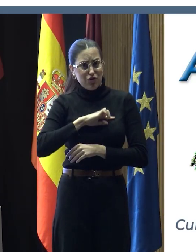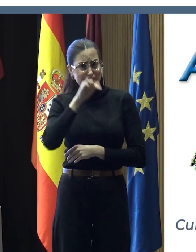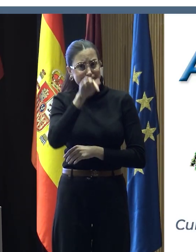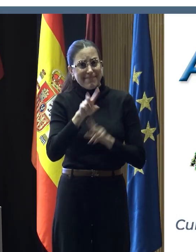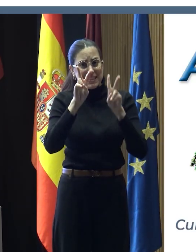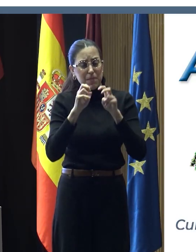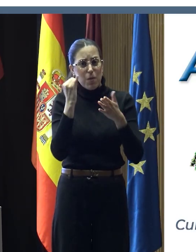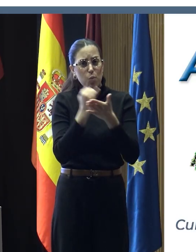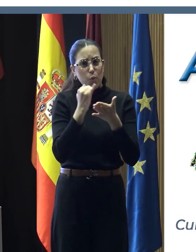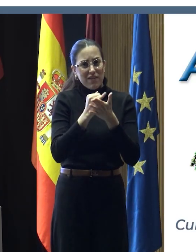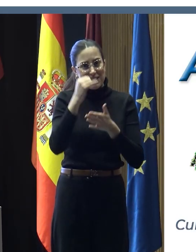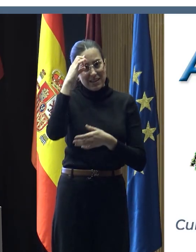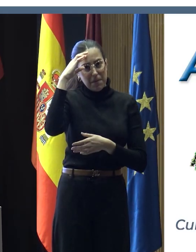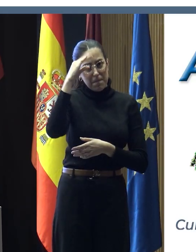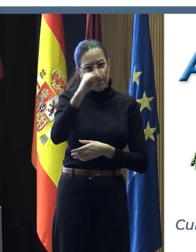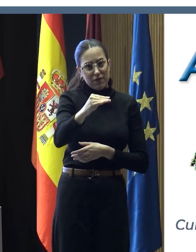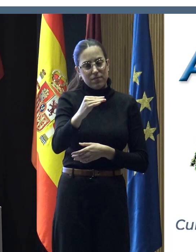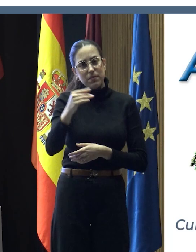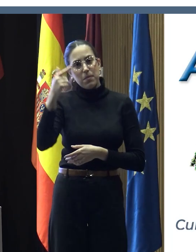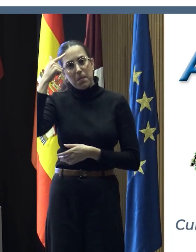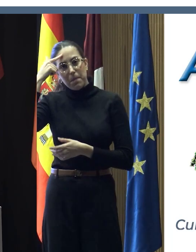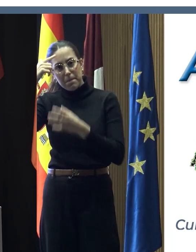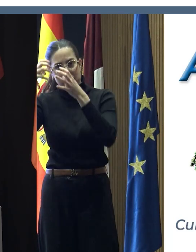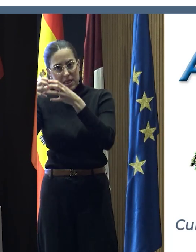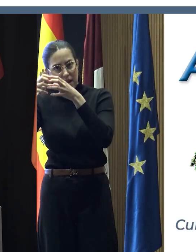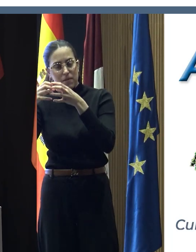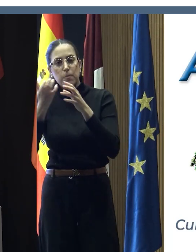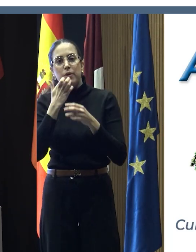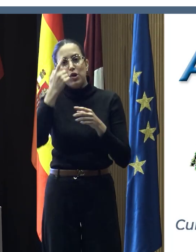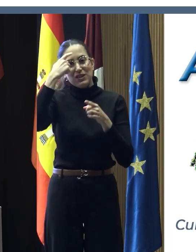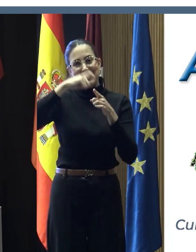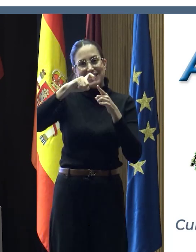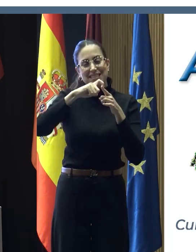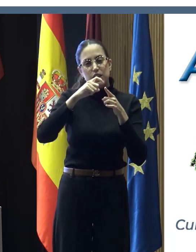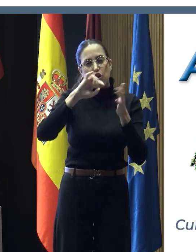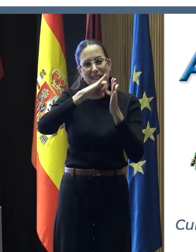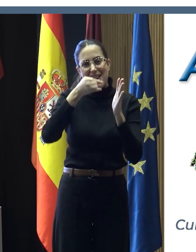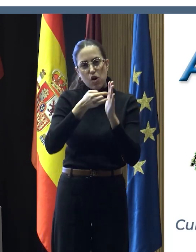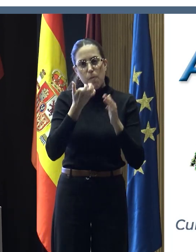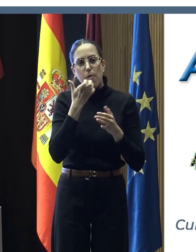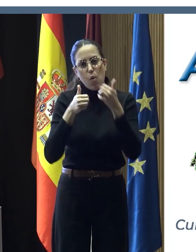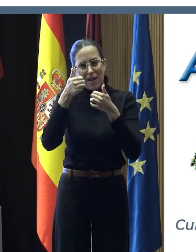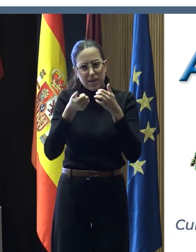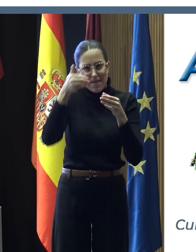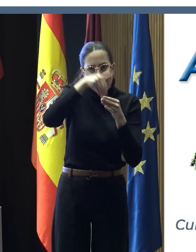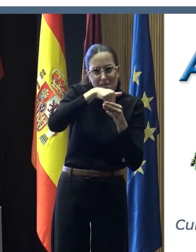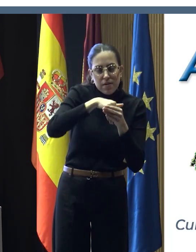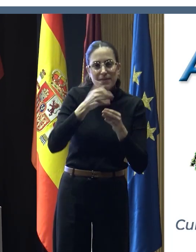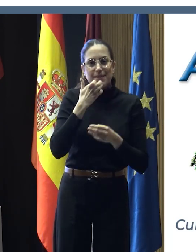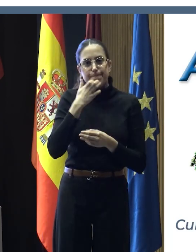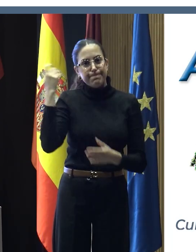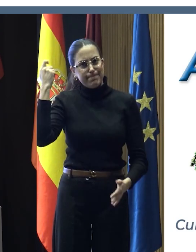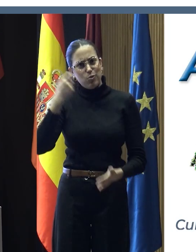las pruebas intelectuales y mentales, incluidas los psicotécnicos. Yo creo que si se